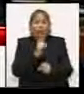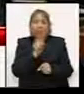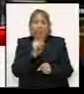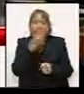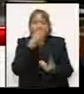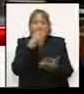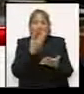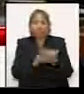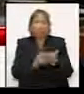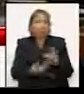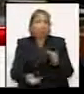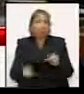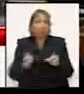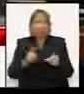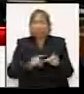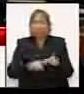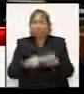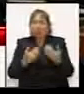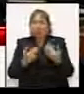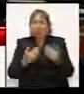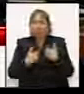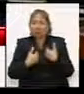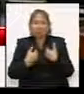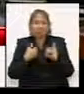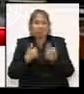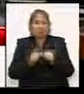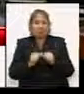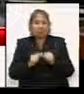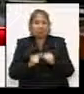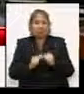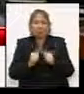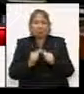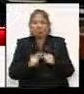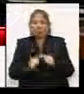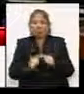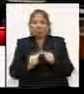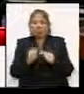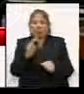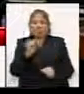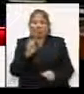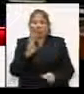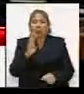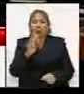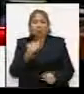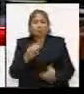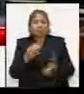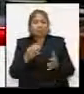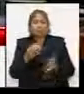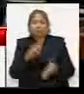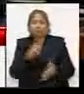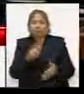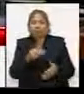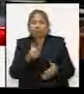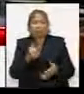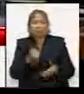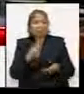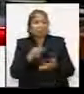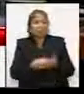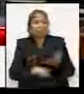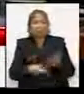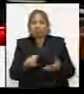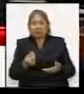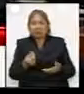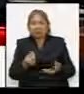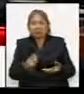debidamente incorporados y no han tenido la posibilidad de ser nombrados, pese a que tienen cumpliendo una plaza, tienen presupuesto. Y